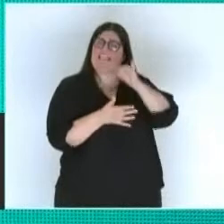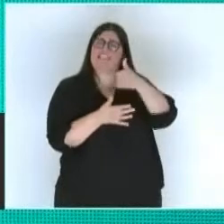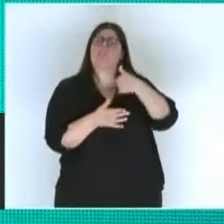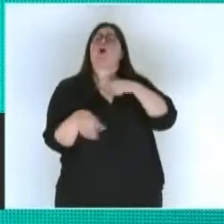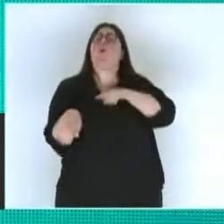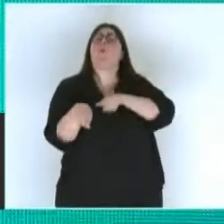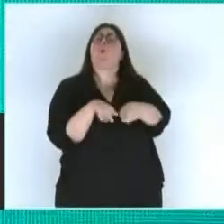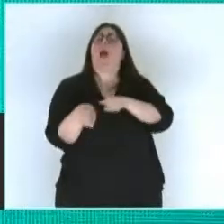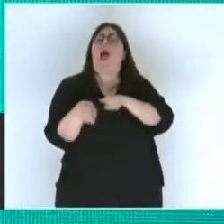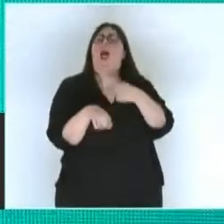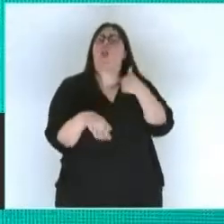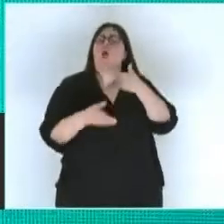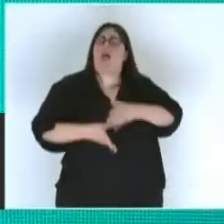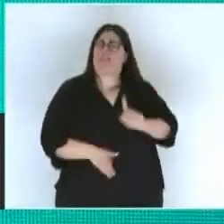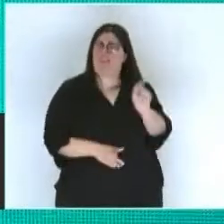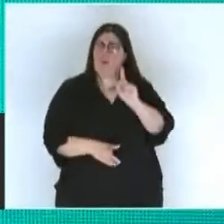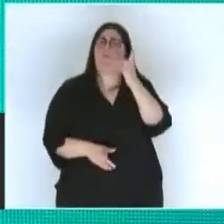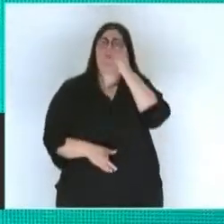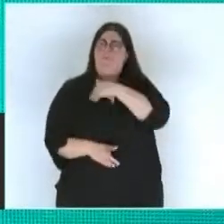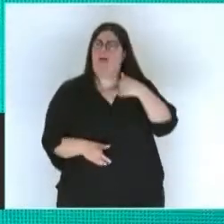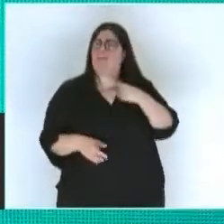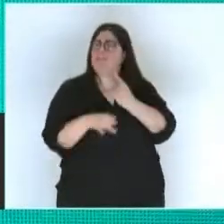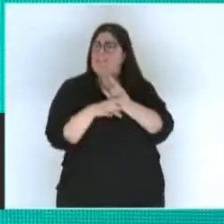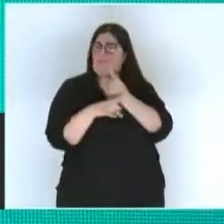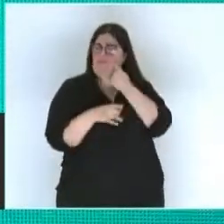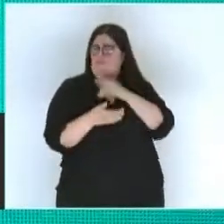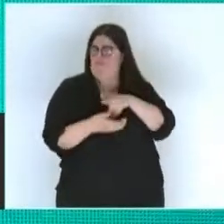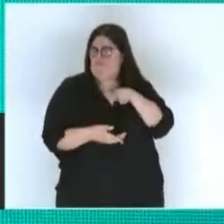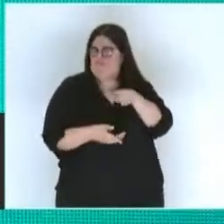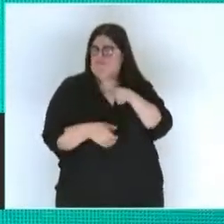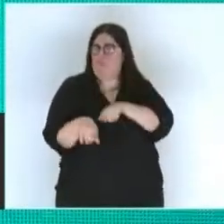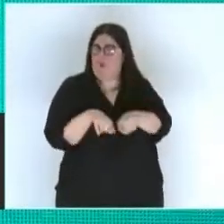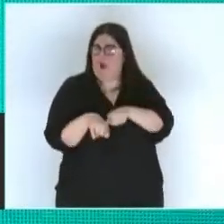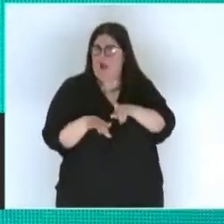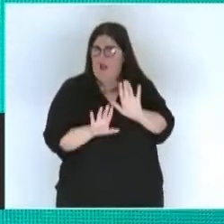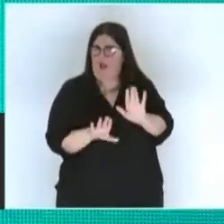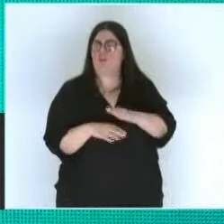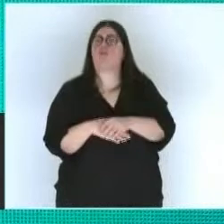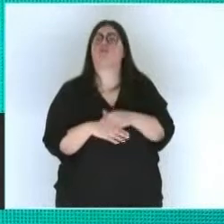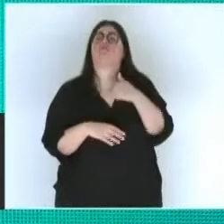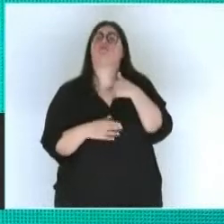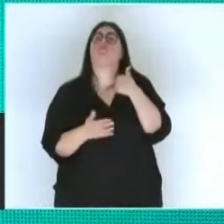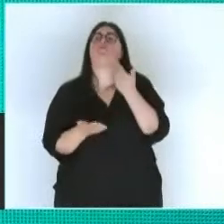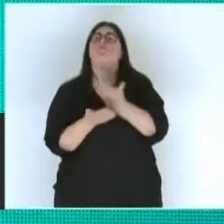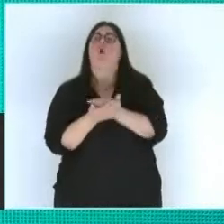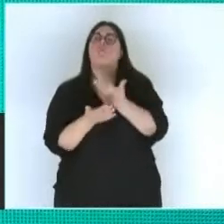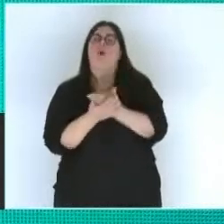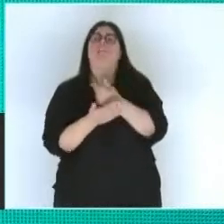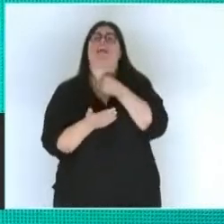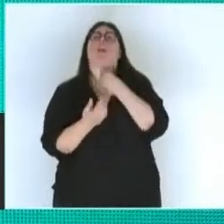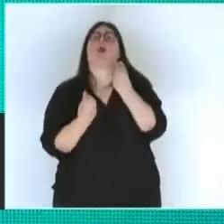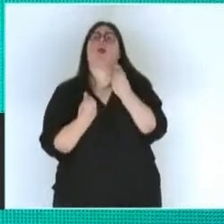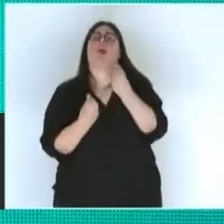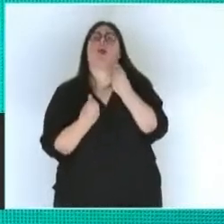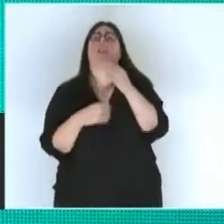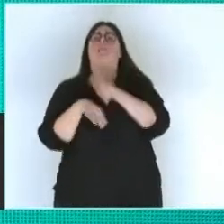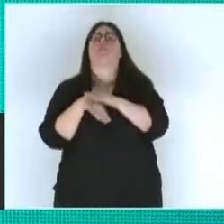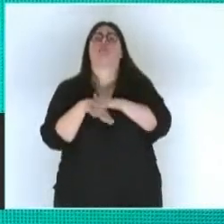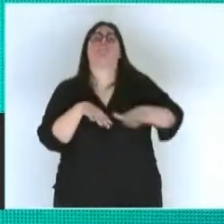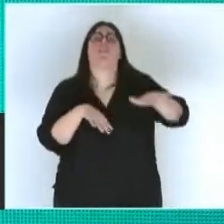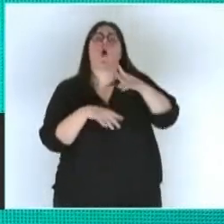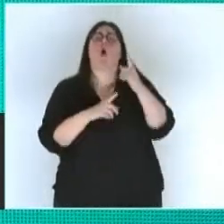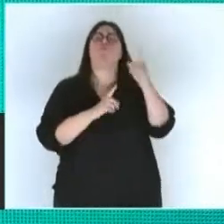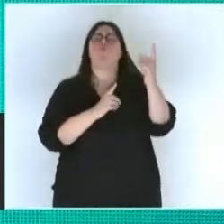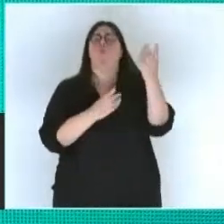padres siempre estuvieron en Lugano. Mi propuesta es que aparezcan los comuneros. Lamentablemente, nunca